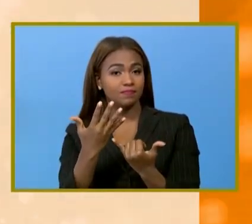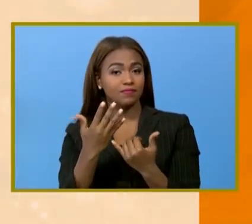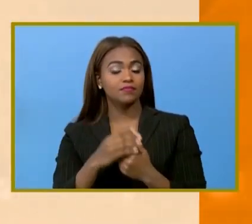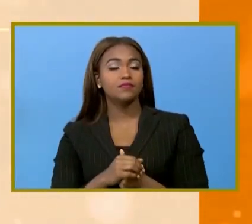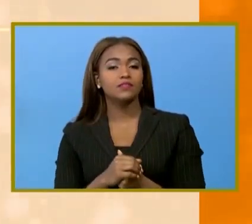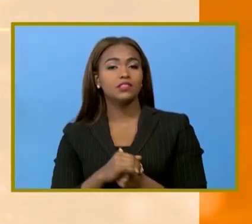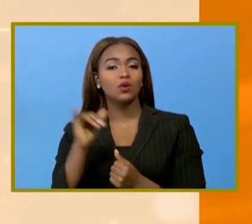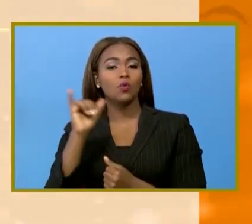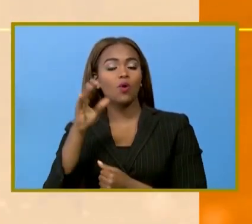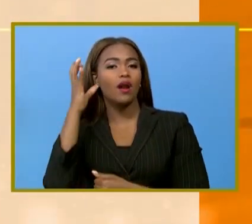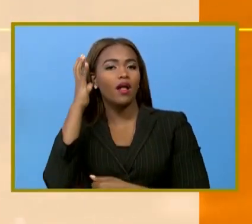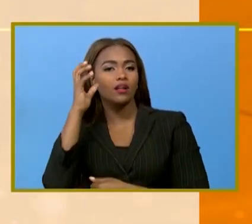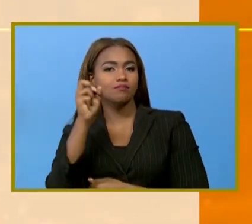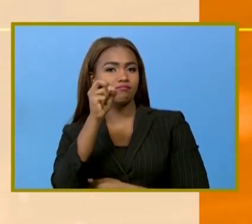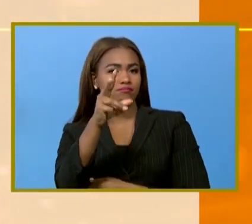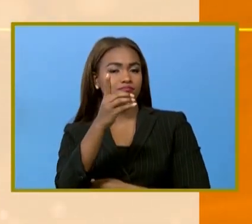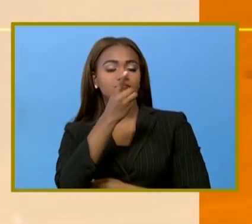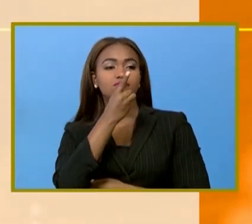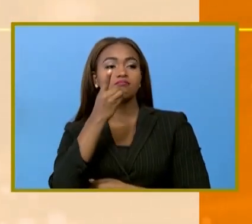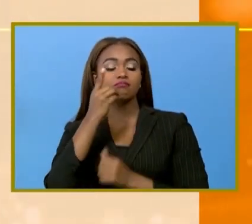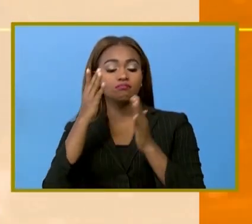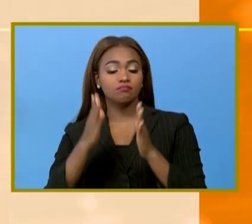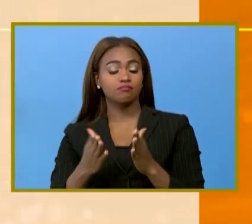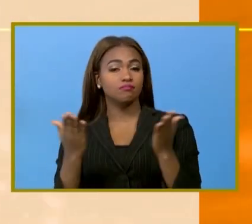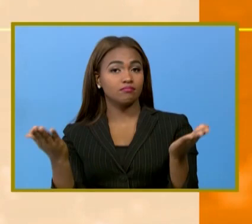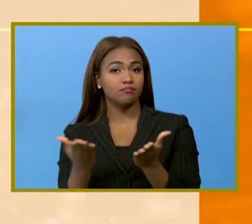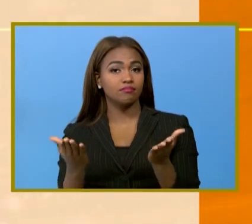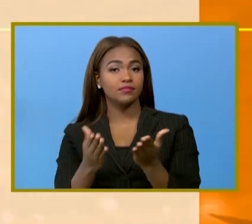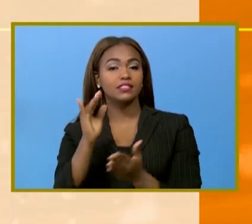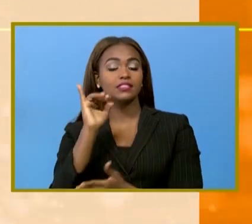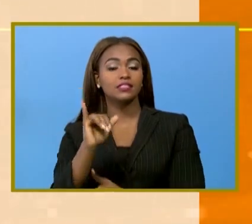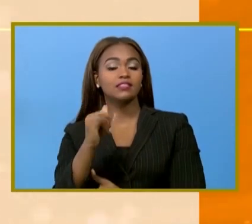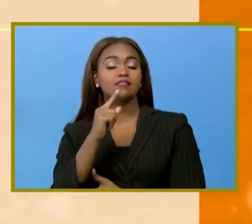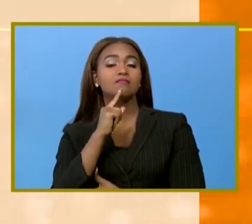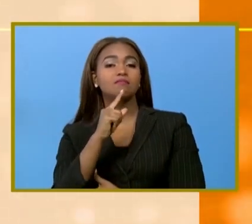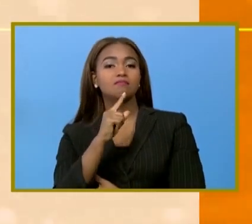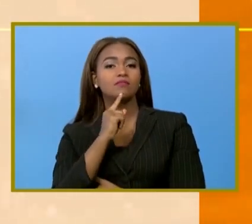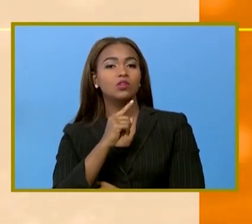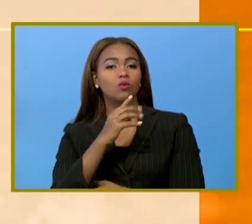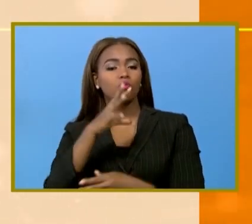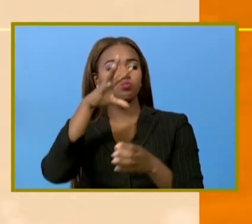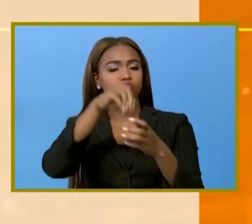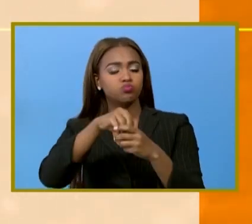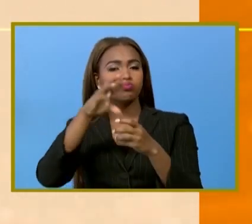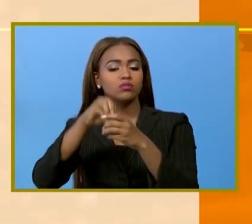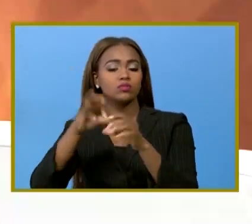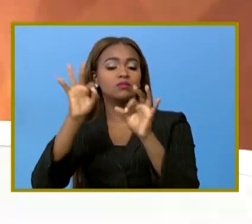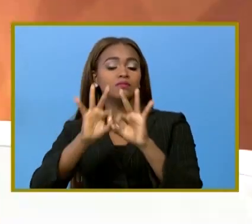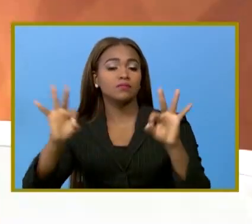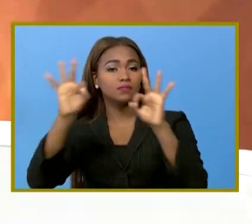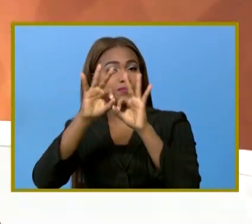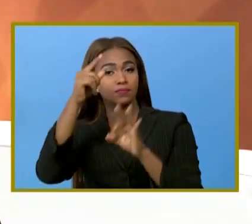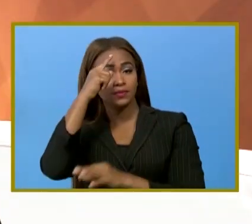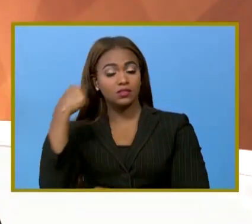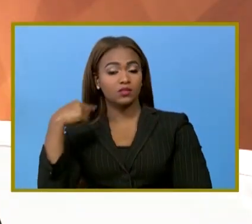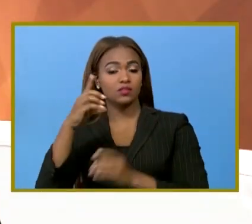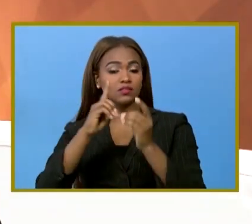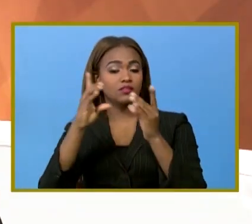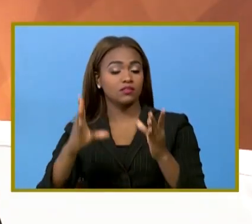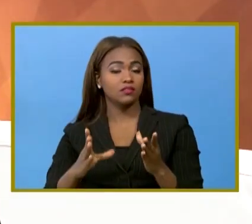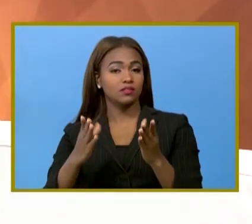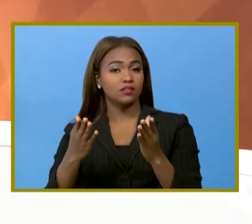y Televisión Dominicana, que es una ocupación importante de nuestro director,